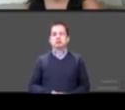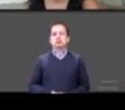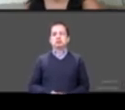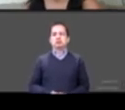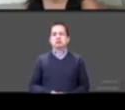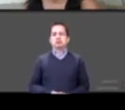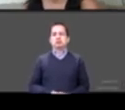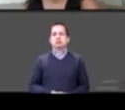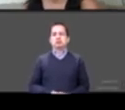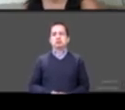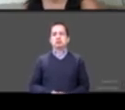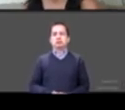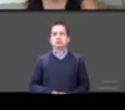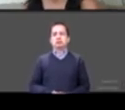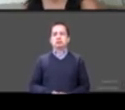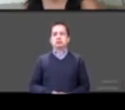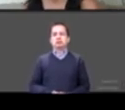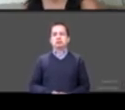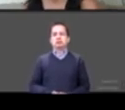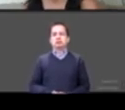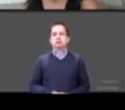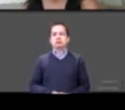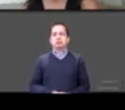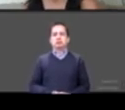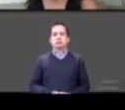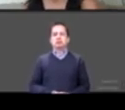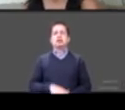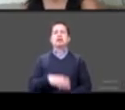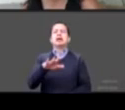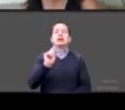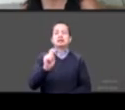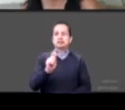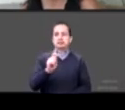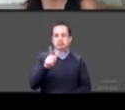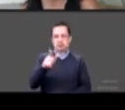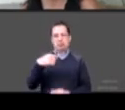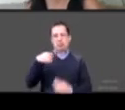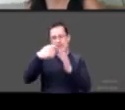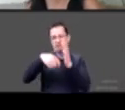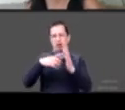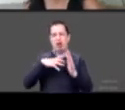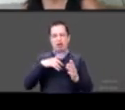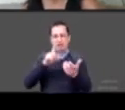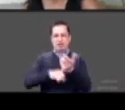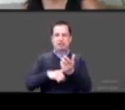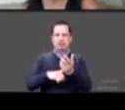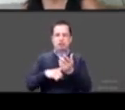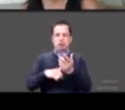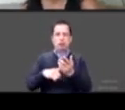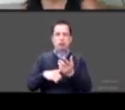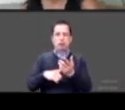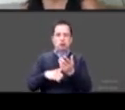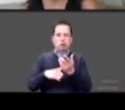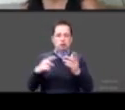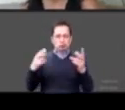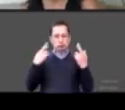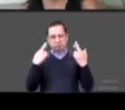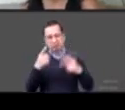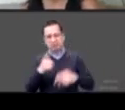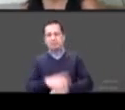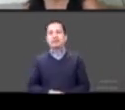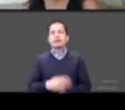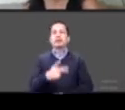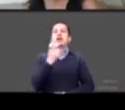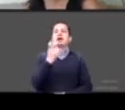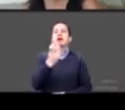Es que por eso, no es que nadie abrió su micrófono, es culpa del GIF. Pero bueno, ahí los tienen en pantalla, son algunos ejemplos. La nalgada,